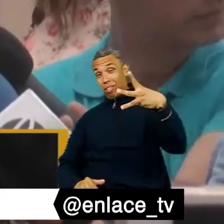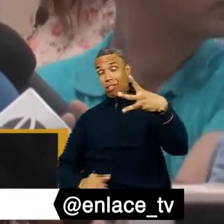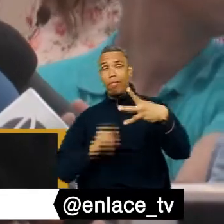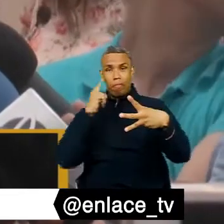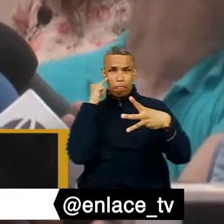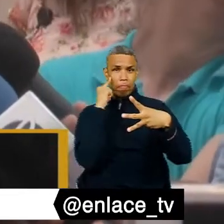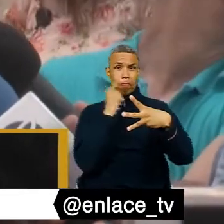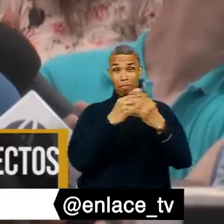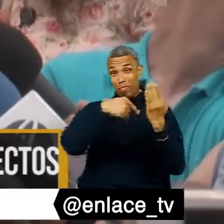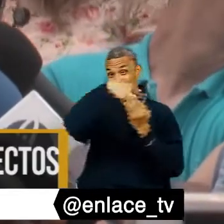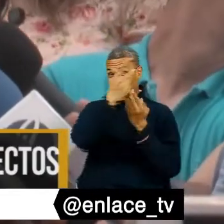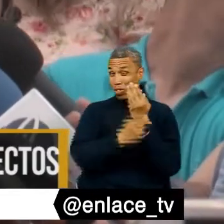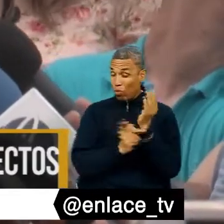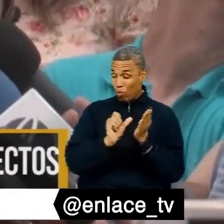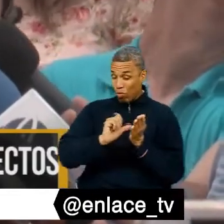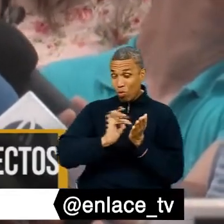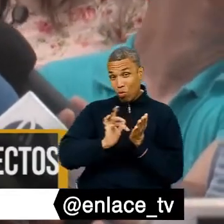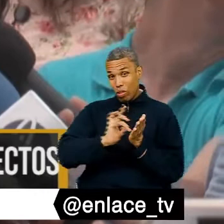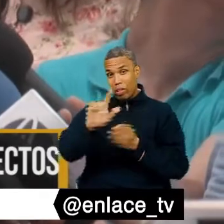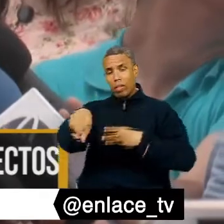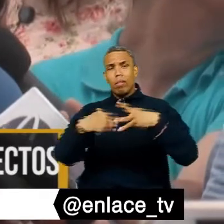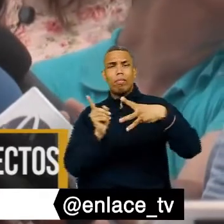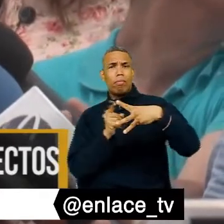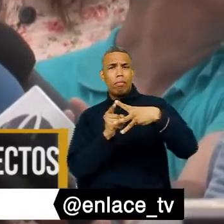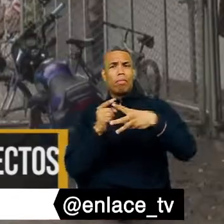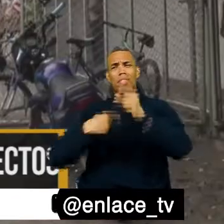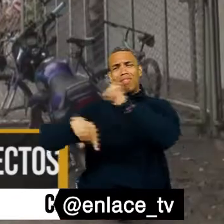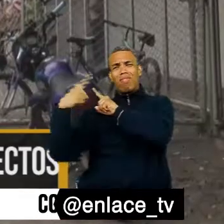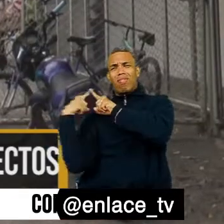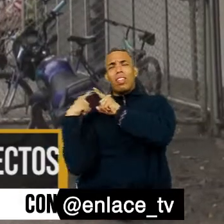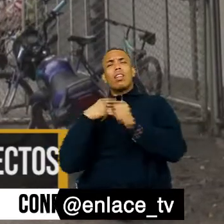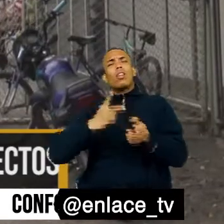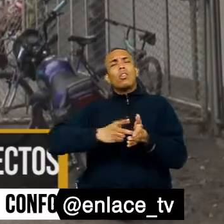está desde el 16 de septiembre, que es